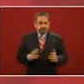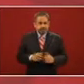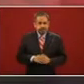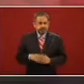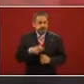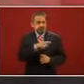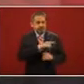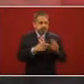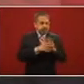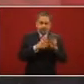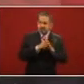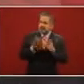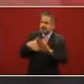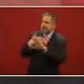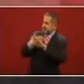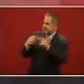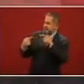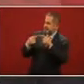hacen labores de oposición.